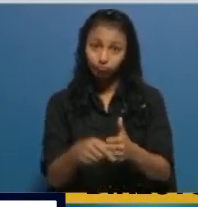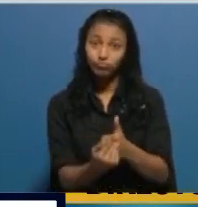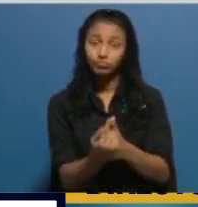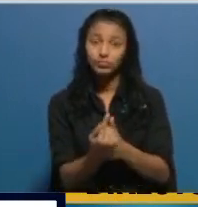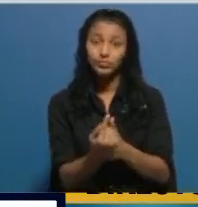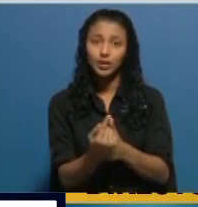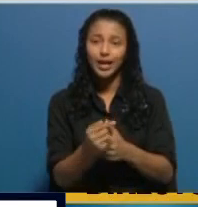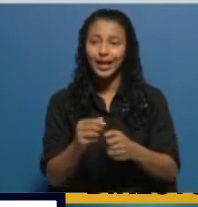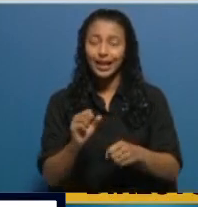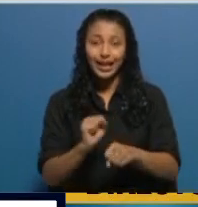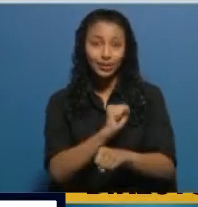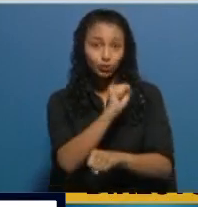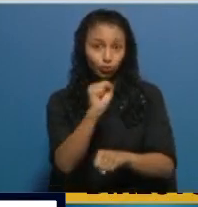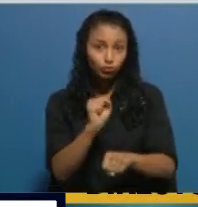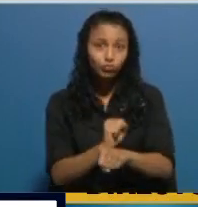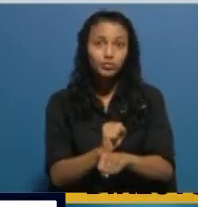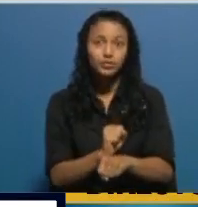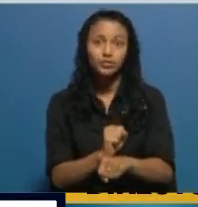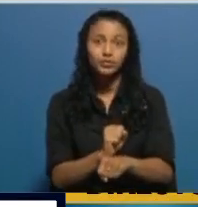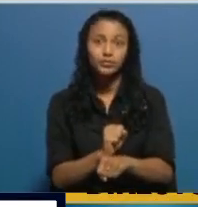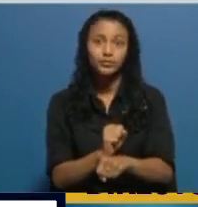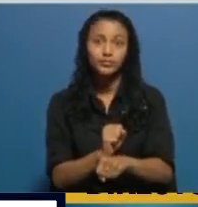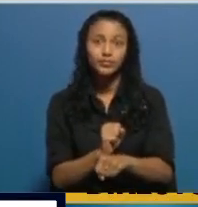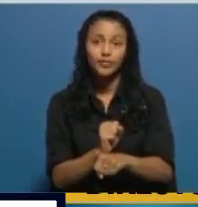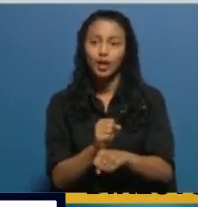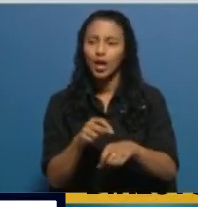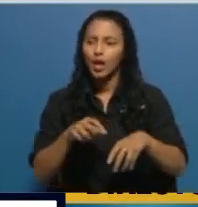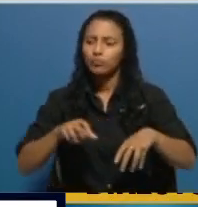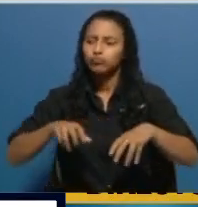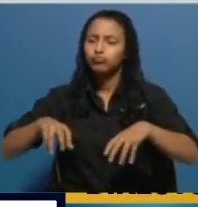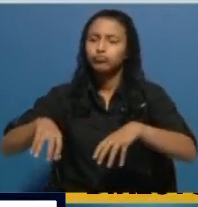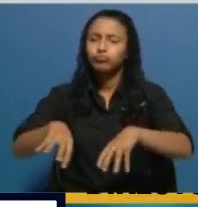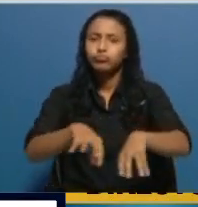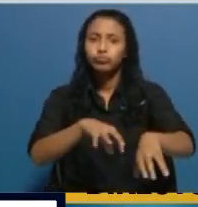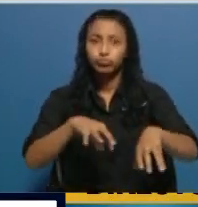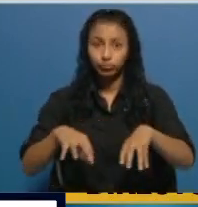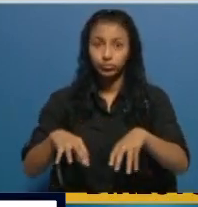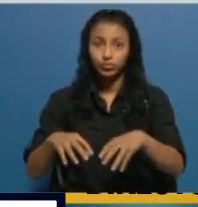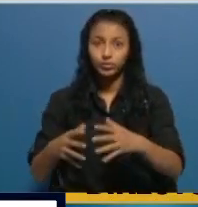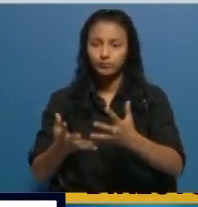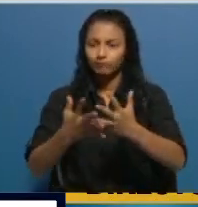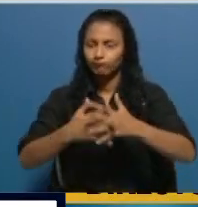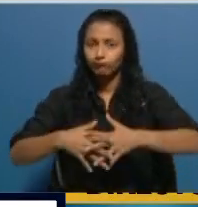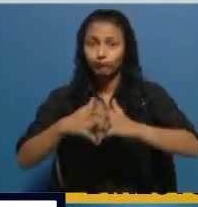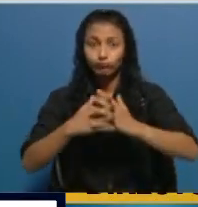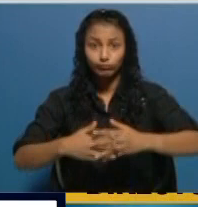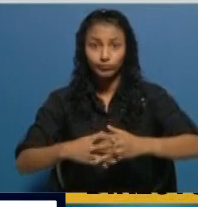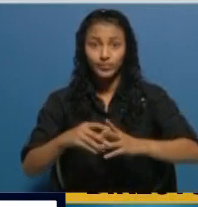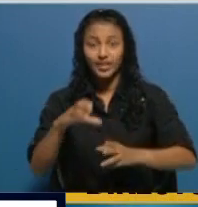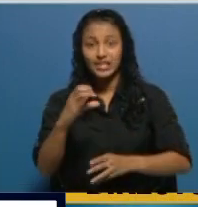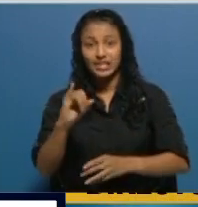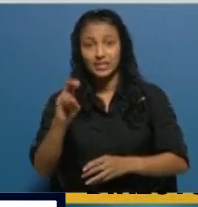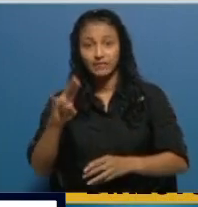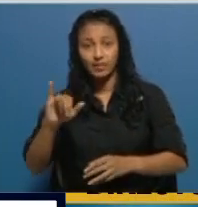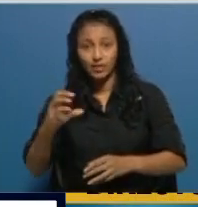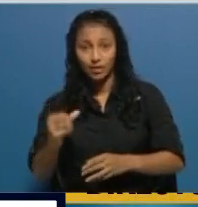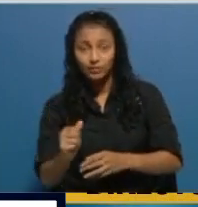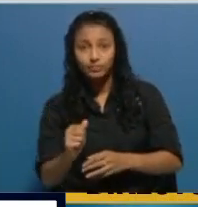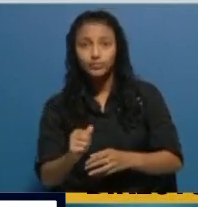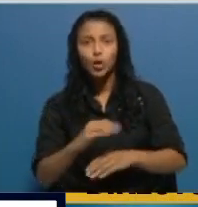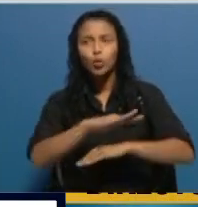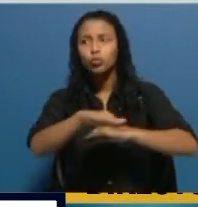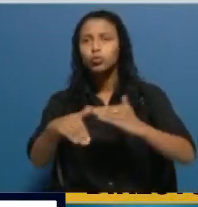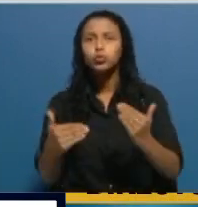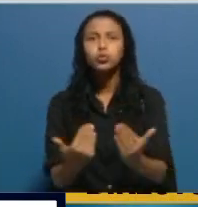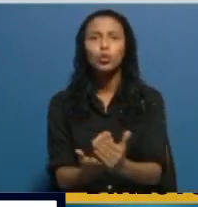sociedad civil las organizaciones populares empresariales y cívicas o todas aquellas que posean